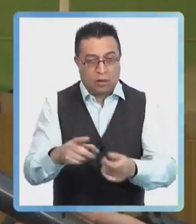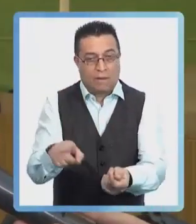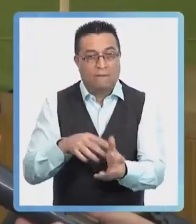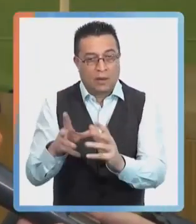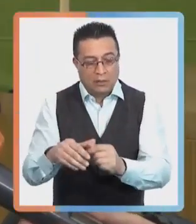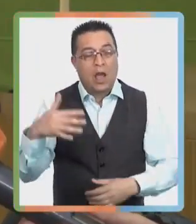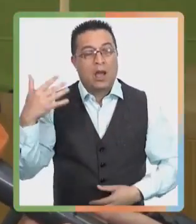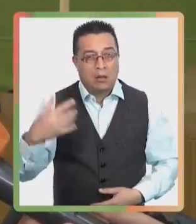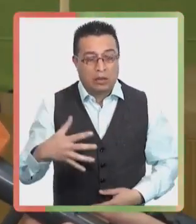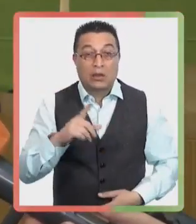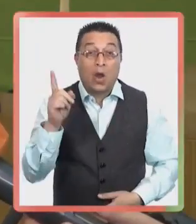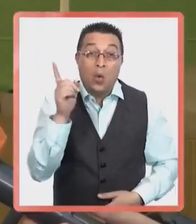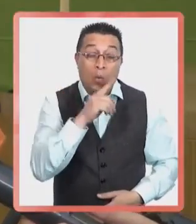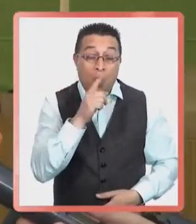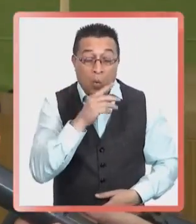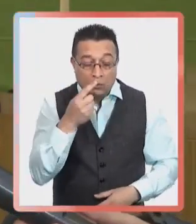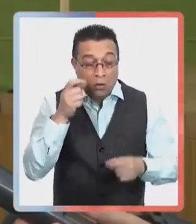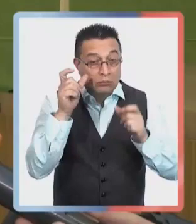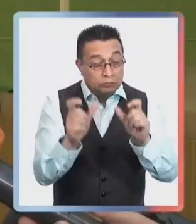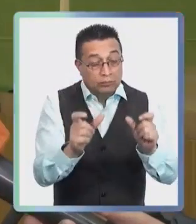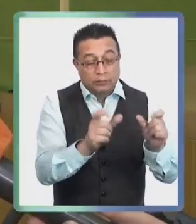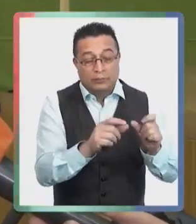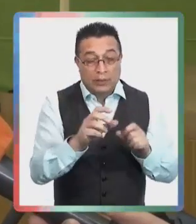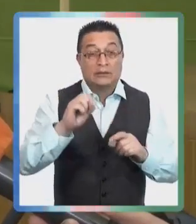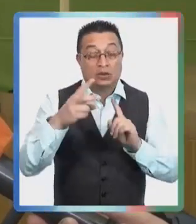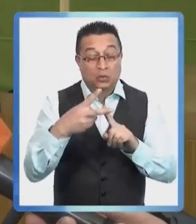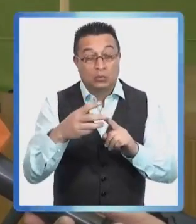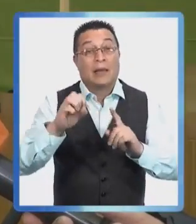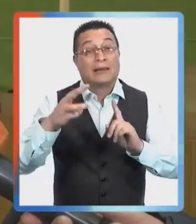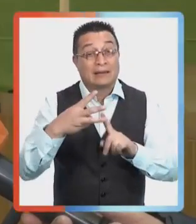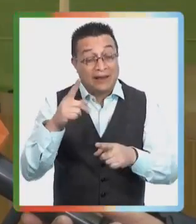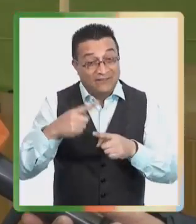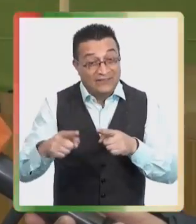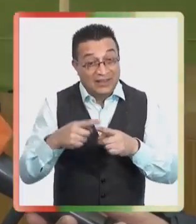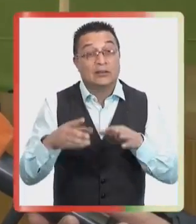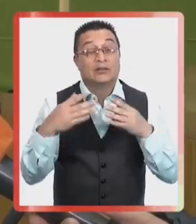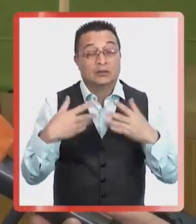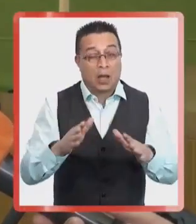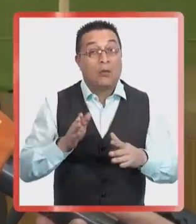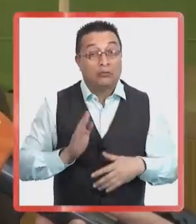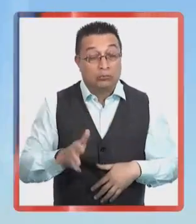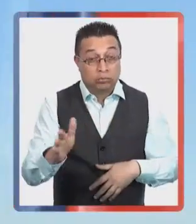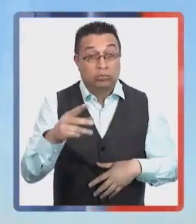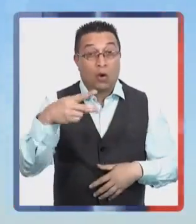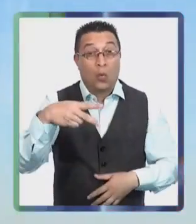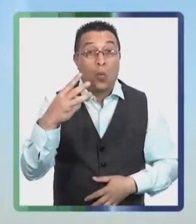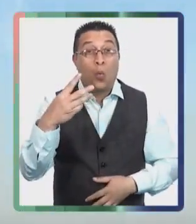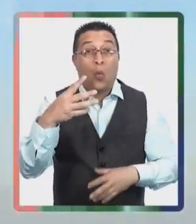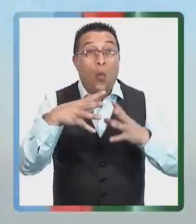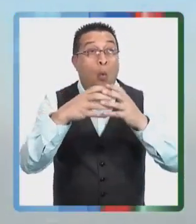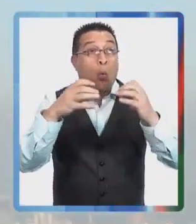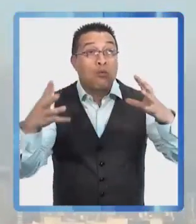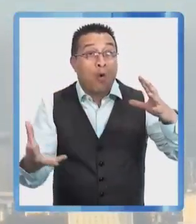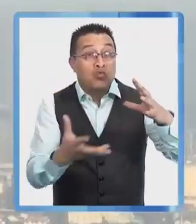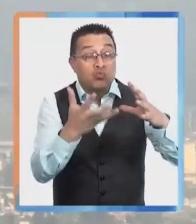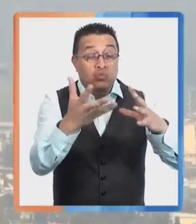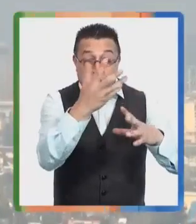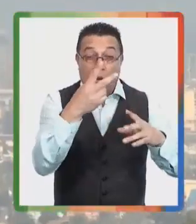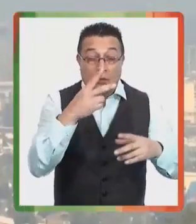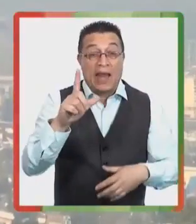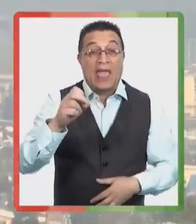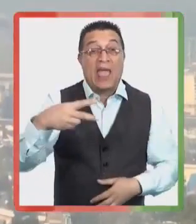orientación a la familia es primordial el último recurso es la fiscalización ya cuando la segunda la tercera vez se siguen emitiendo un visible y el